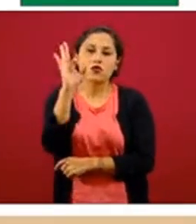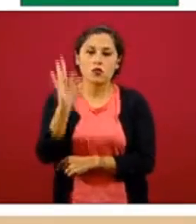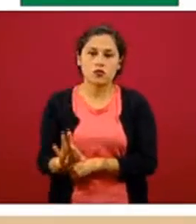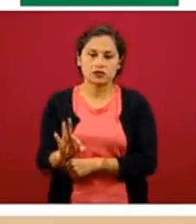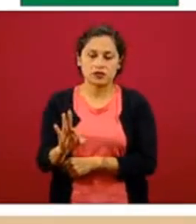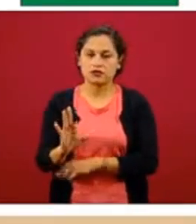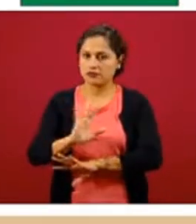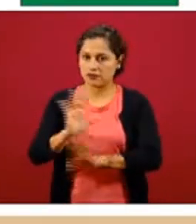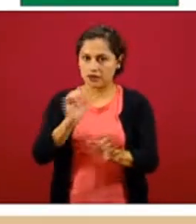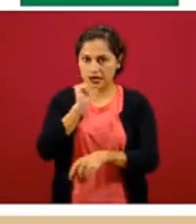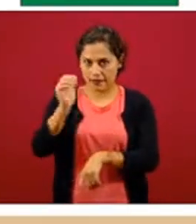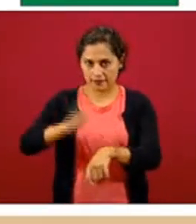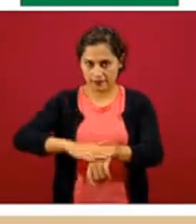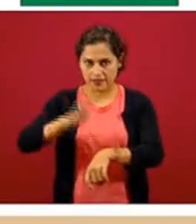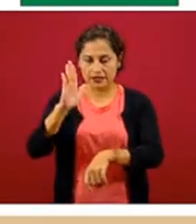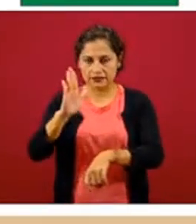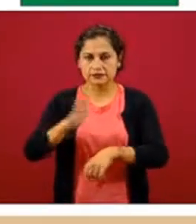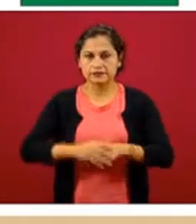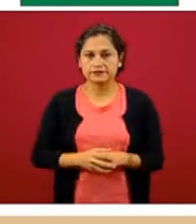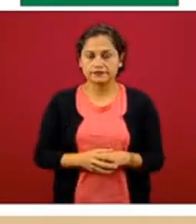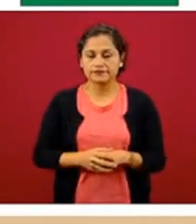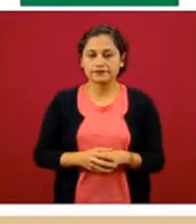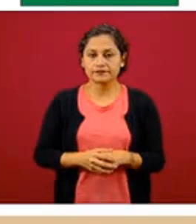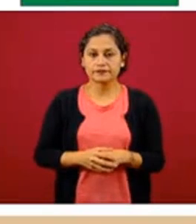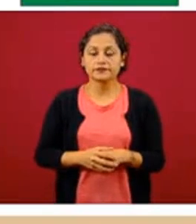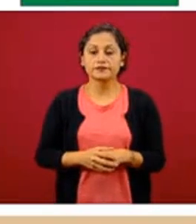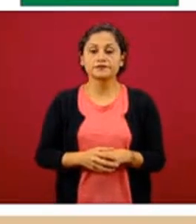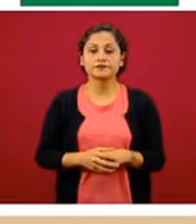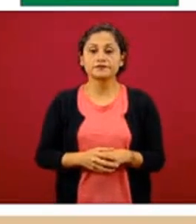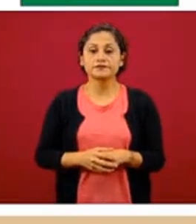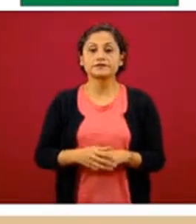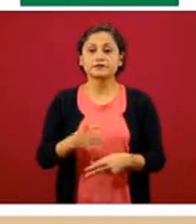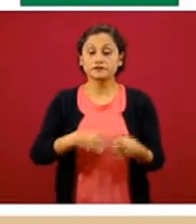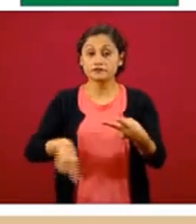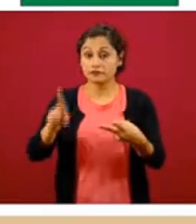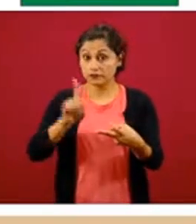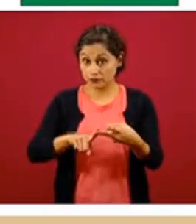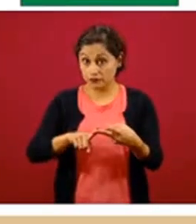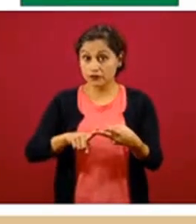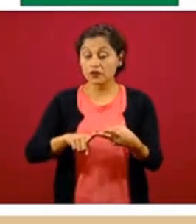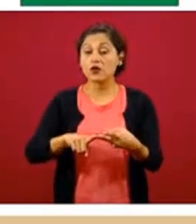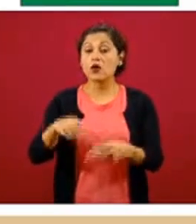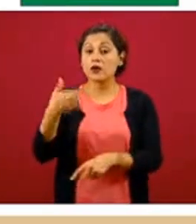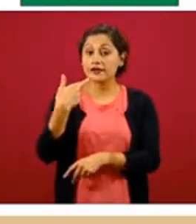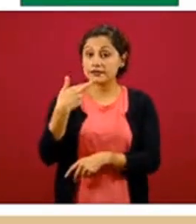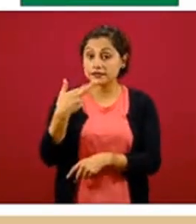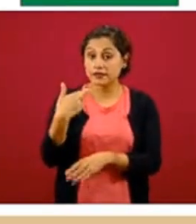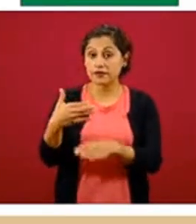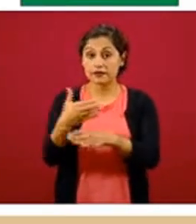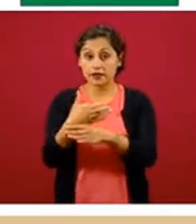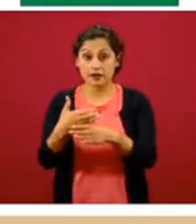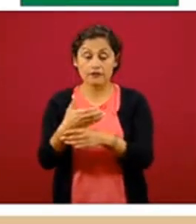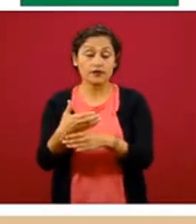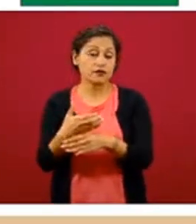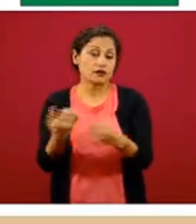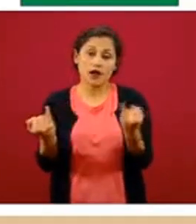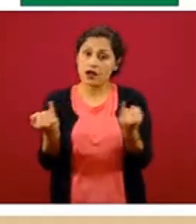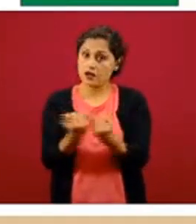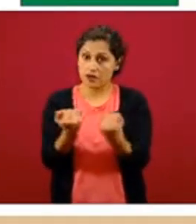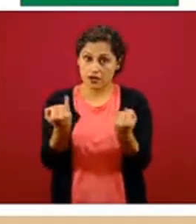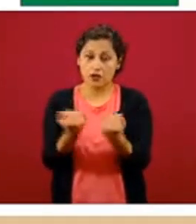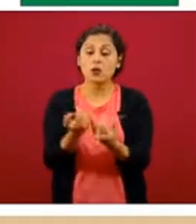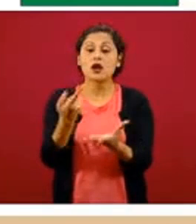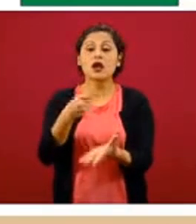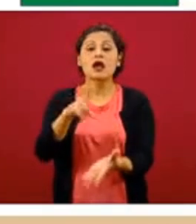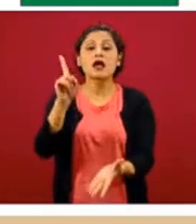la actividad hotelera con este enfoque. Restaurantes y cafeterías, igual que en la Jornada Nacional de Sana Distancia,